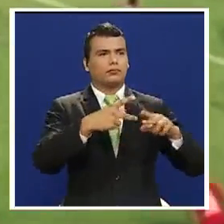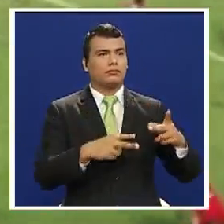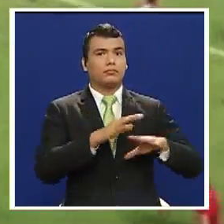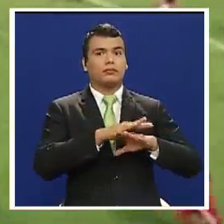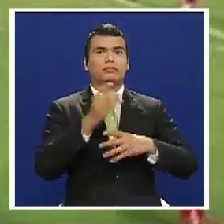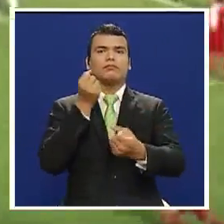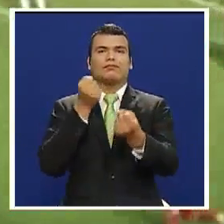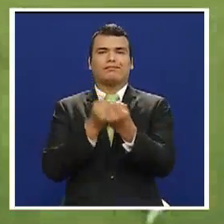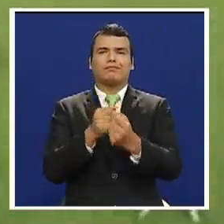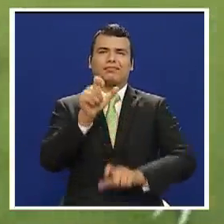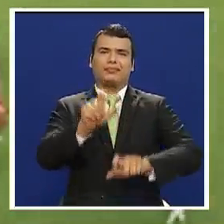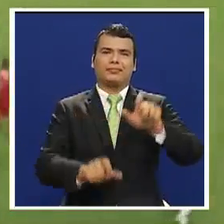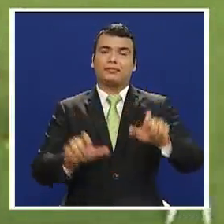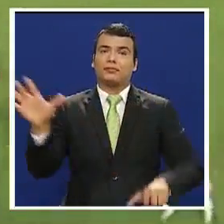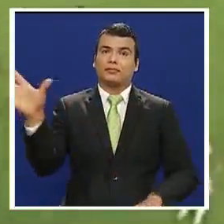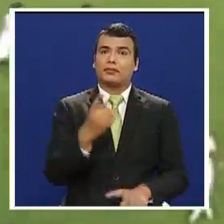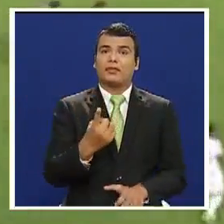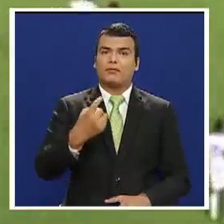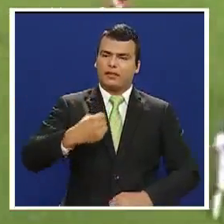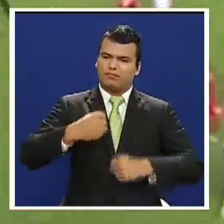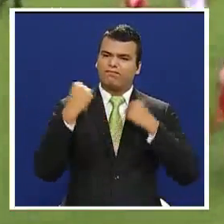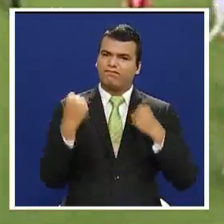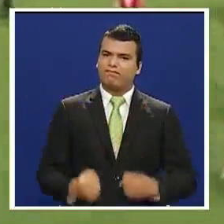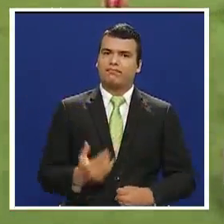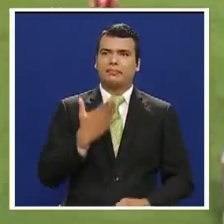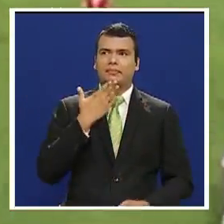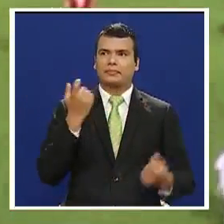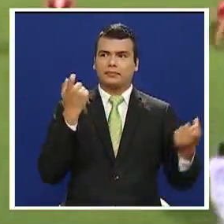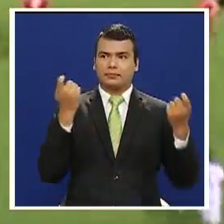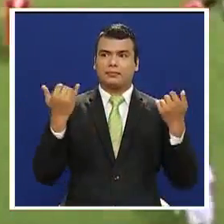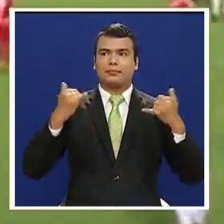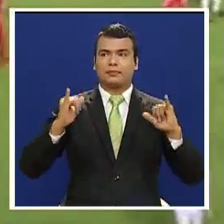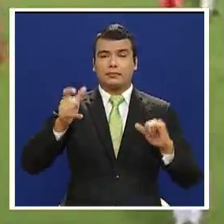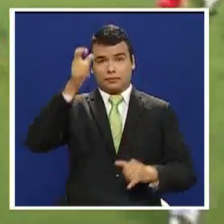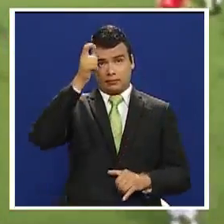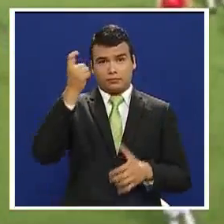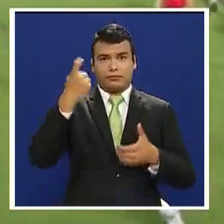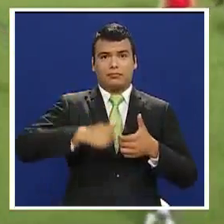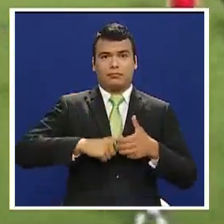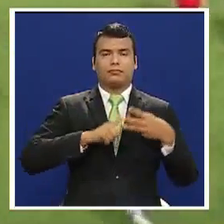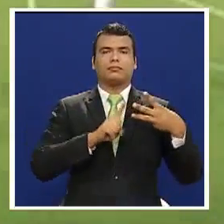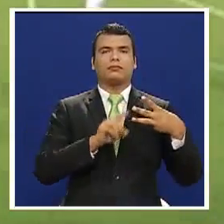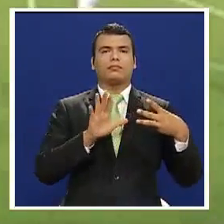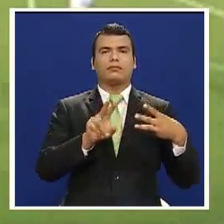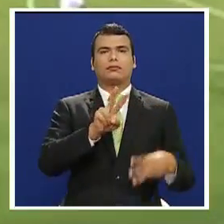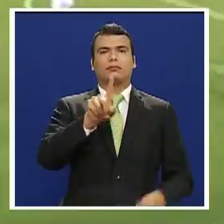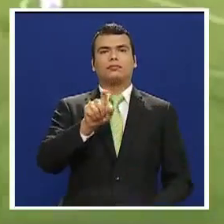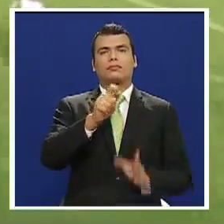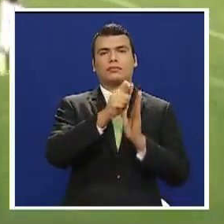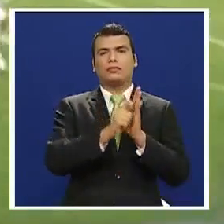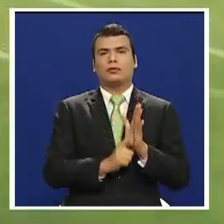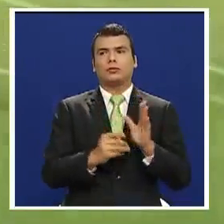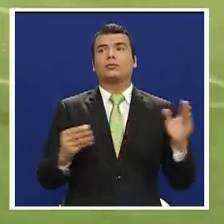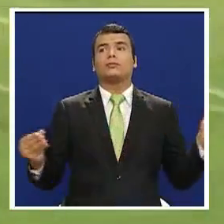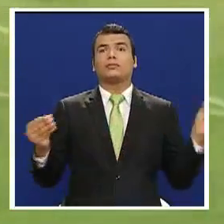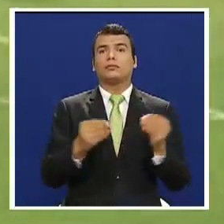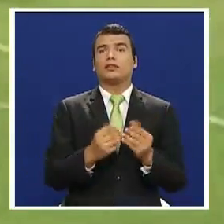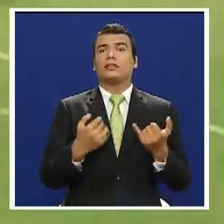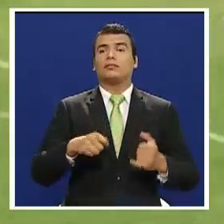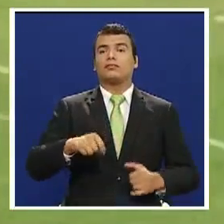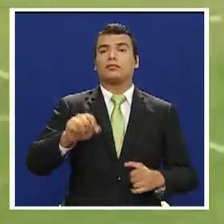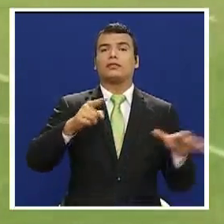Andrés González, Telepacífico Noticias. Y llegamos a los deportes. Anoche en el Estadio Pascual Guerrero de Cali, el América se enfrentó a